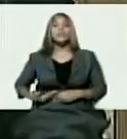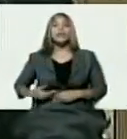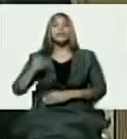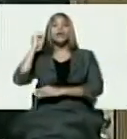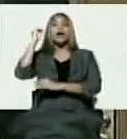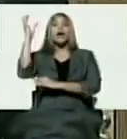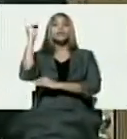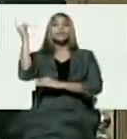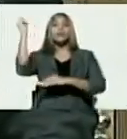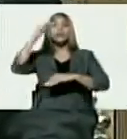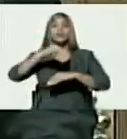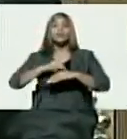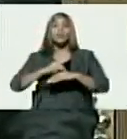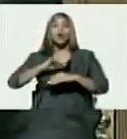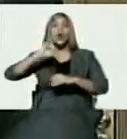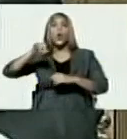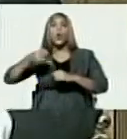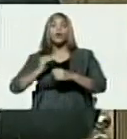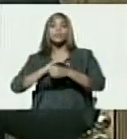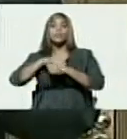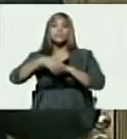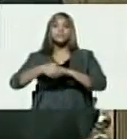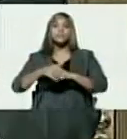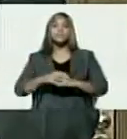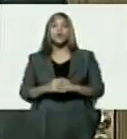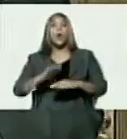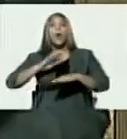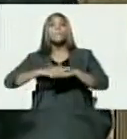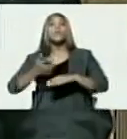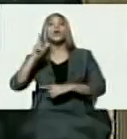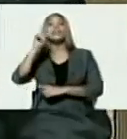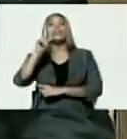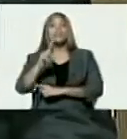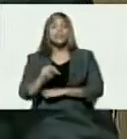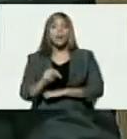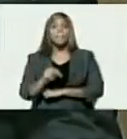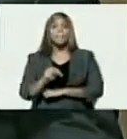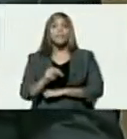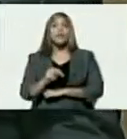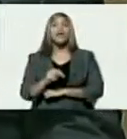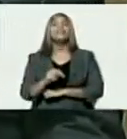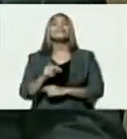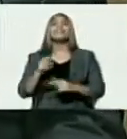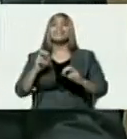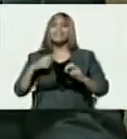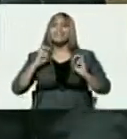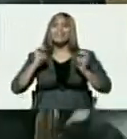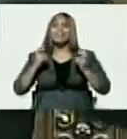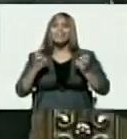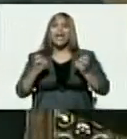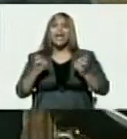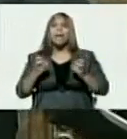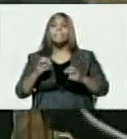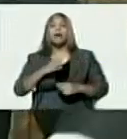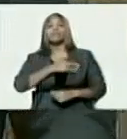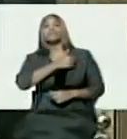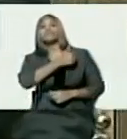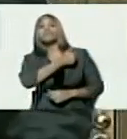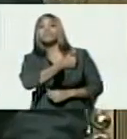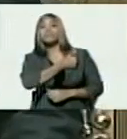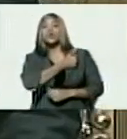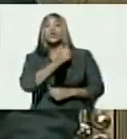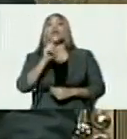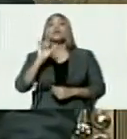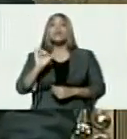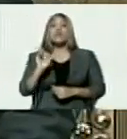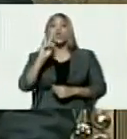Asamblea Nacional, Jorge Rodríguez, porque también tiene que ver con la directiva y con los dos bloques en los que